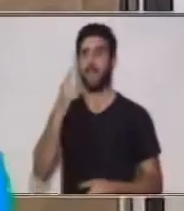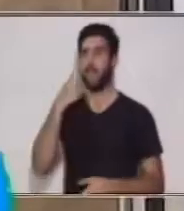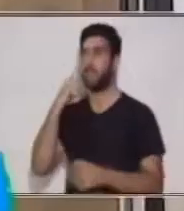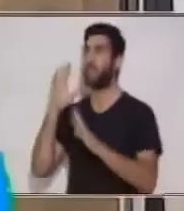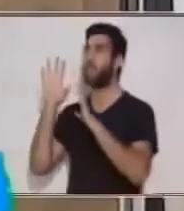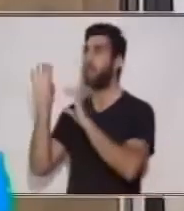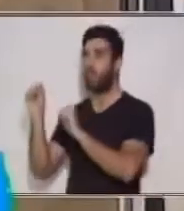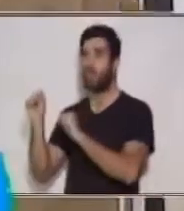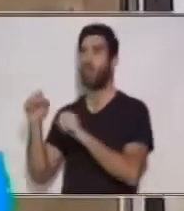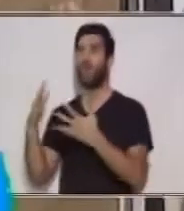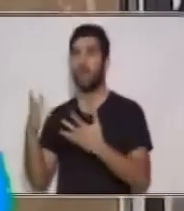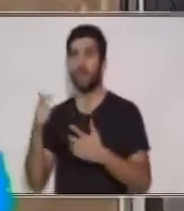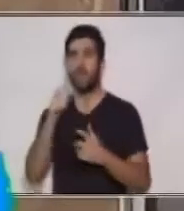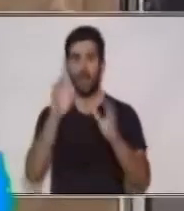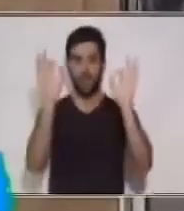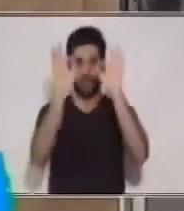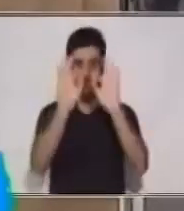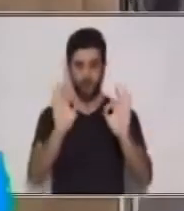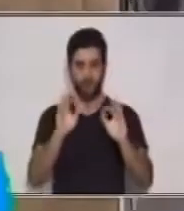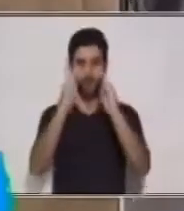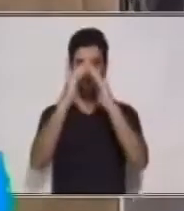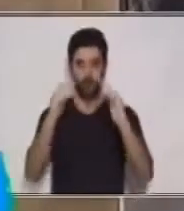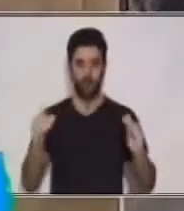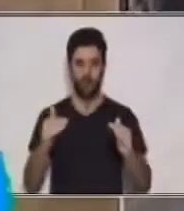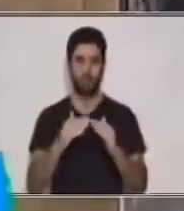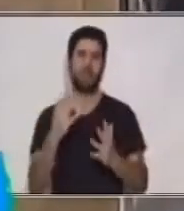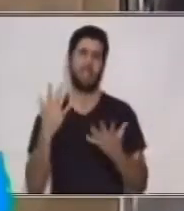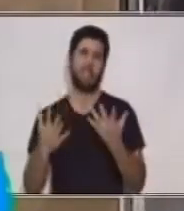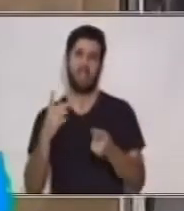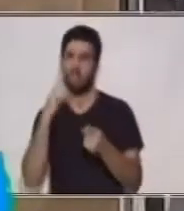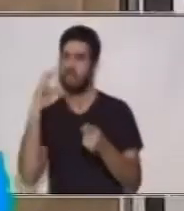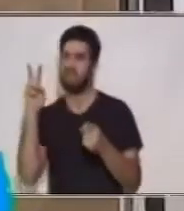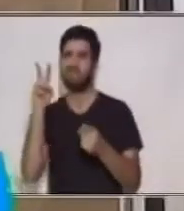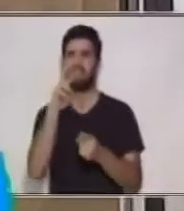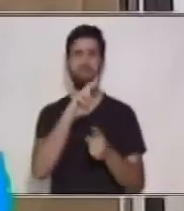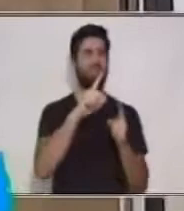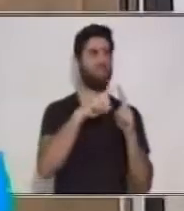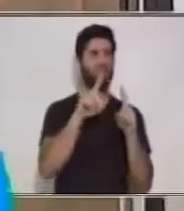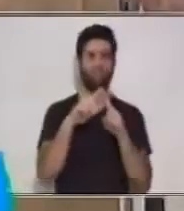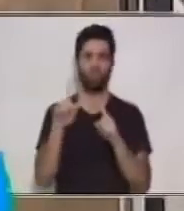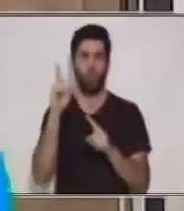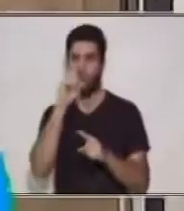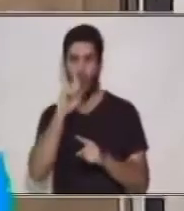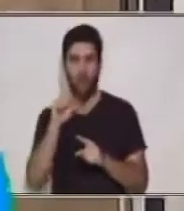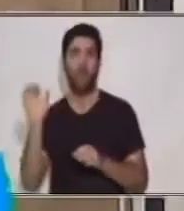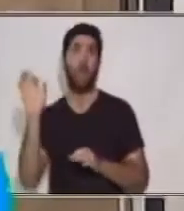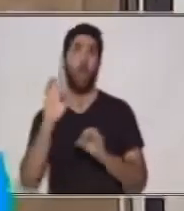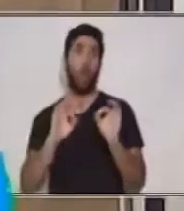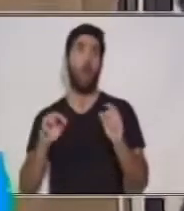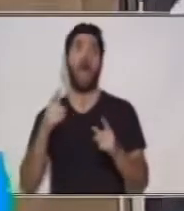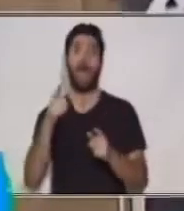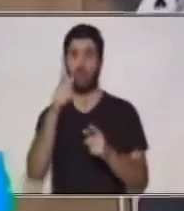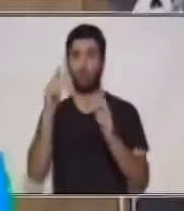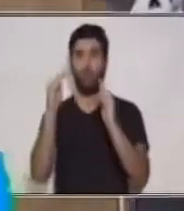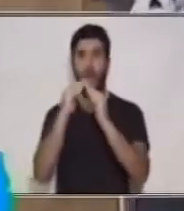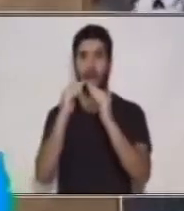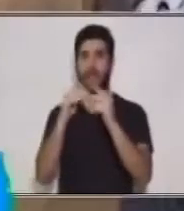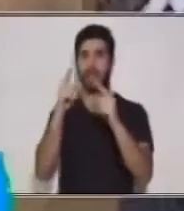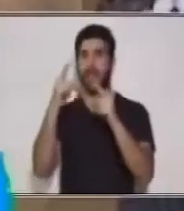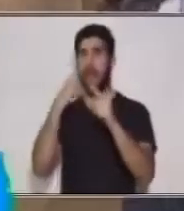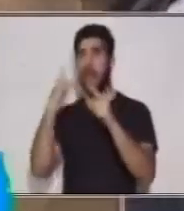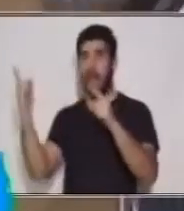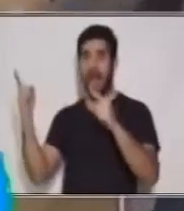posiblemente estas figuras no son tan comunes en tu ambiente. Sin embargo, por ejemplo, si ves en una esquina y colocas tu